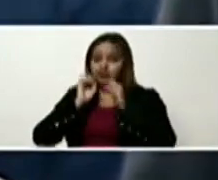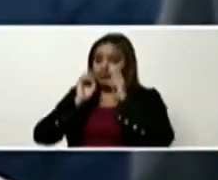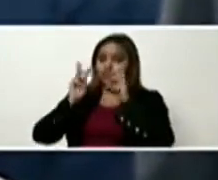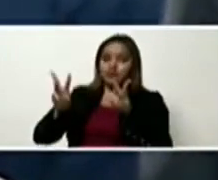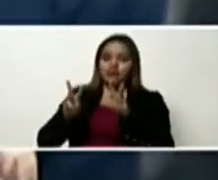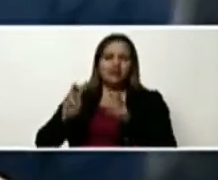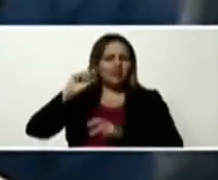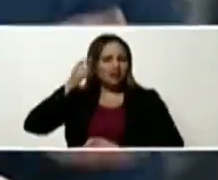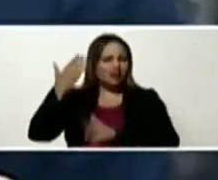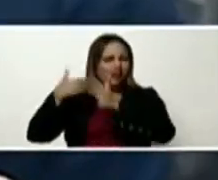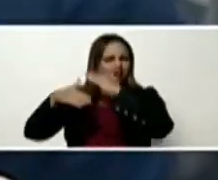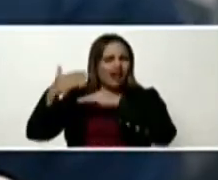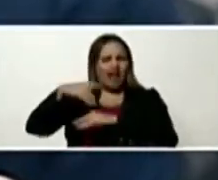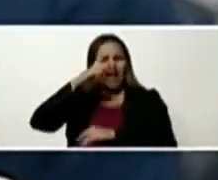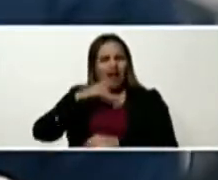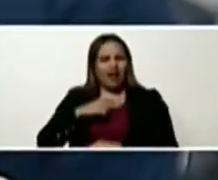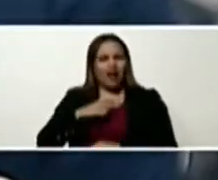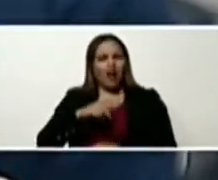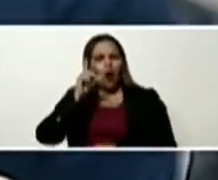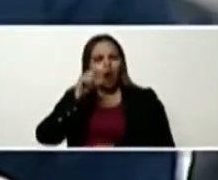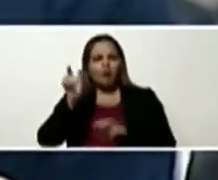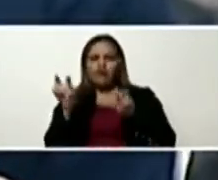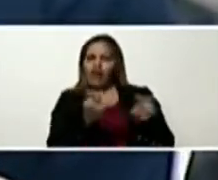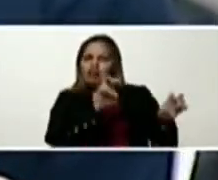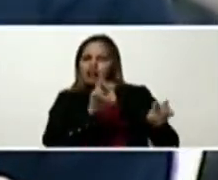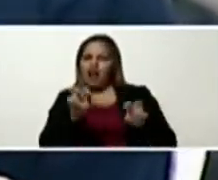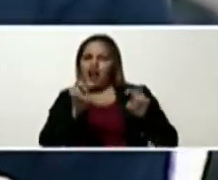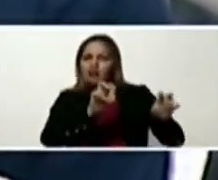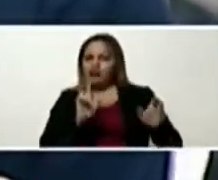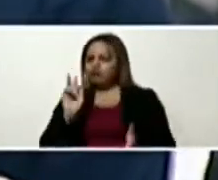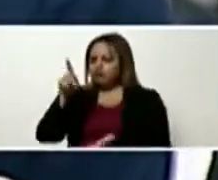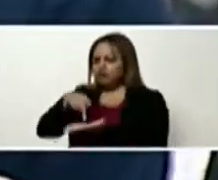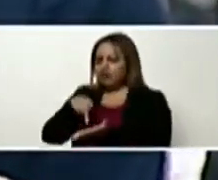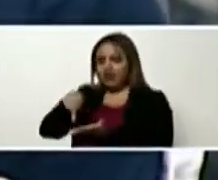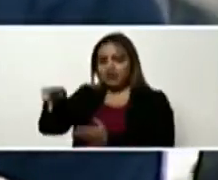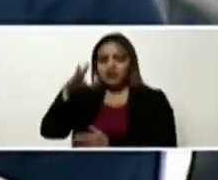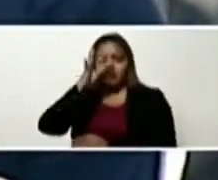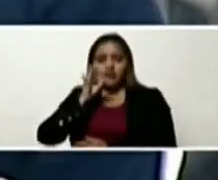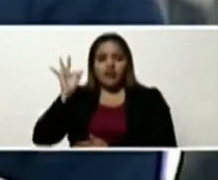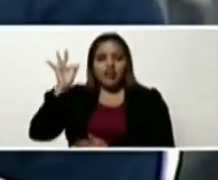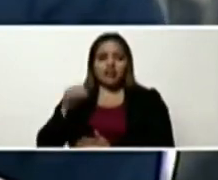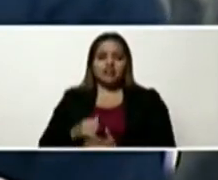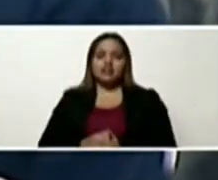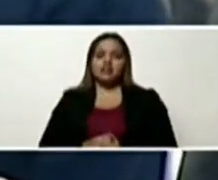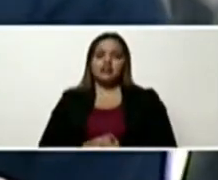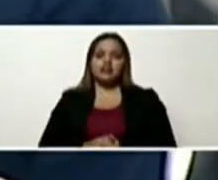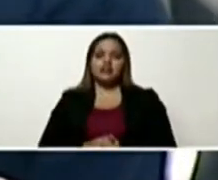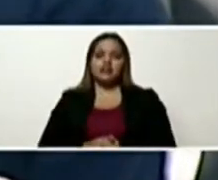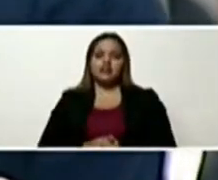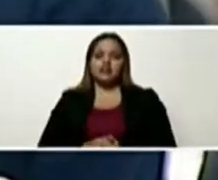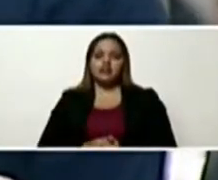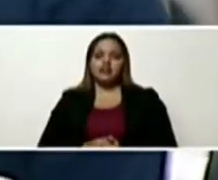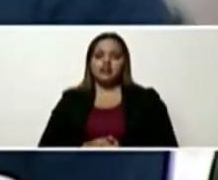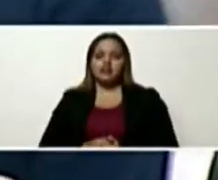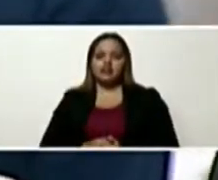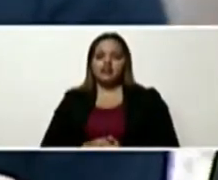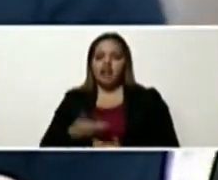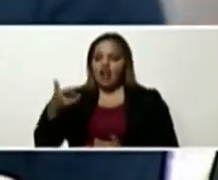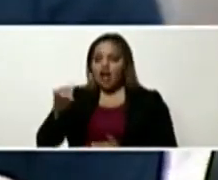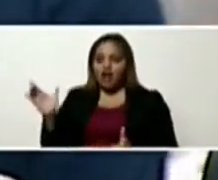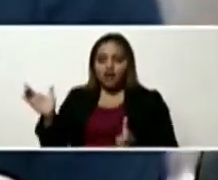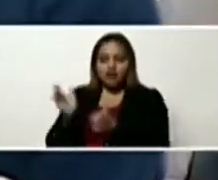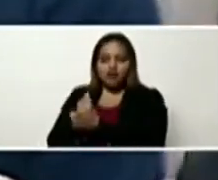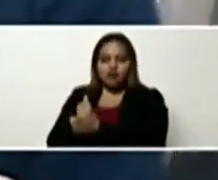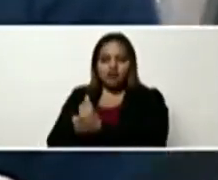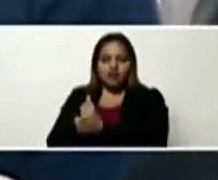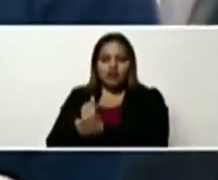que él había recibido al fantasma allí en el Eliseo. Y entonces se ha dado cuenta que